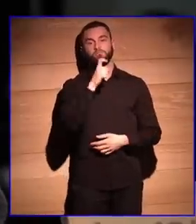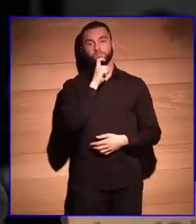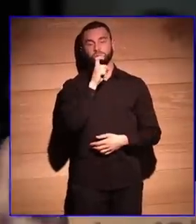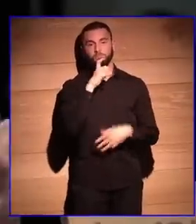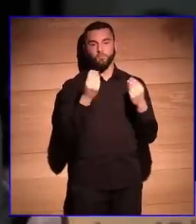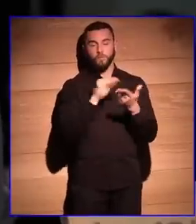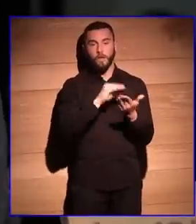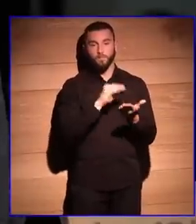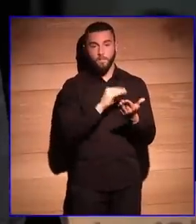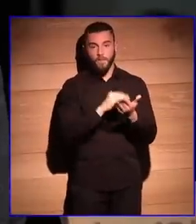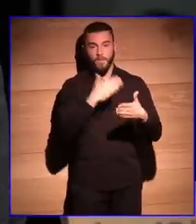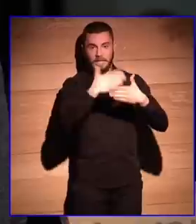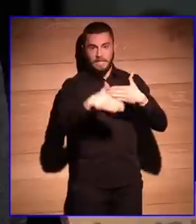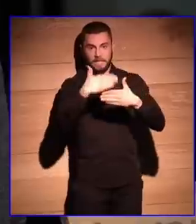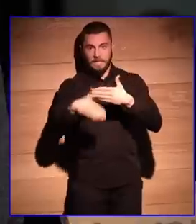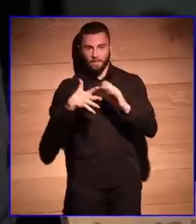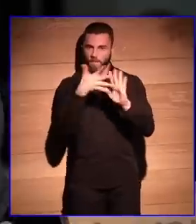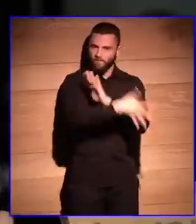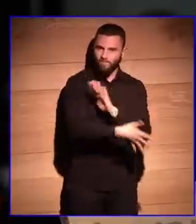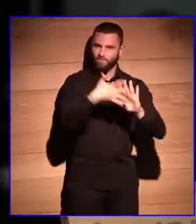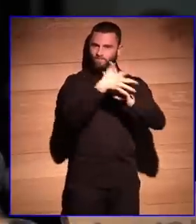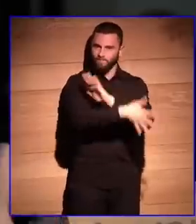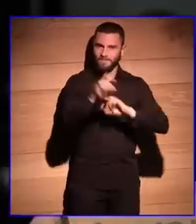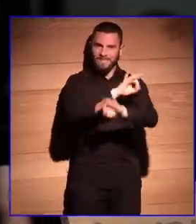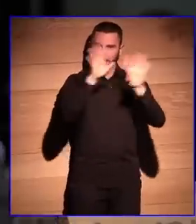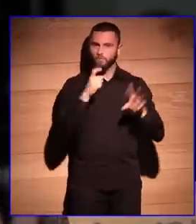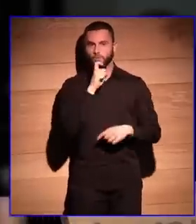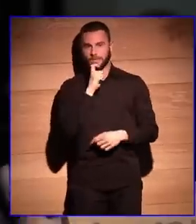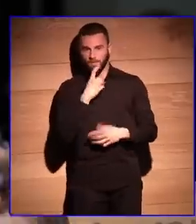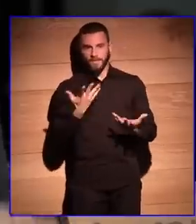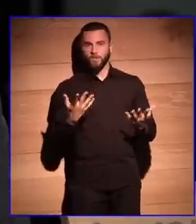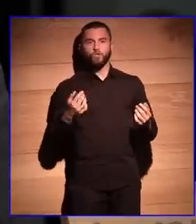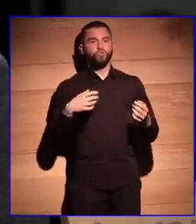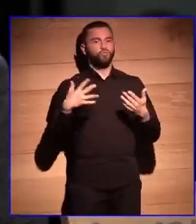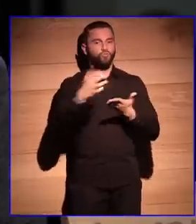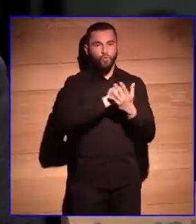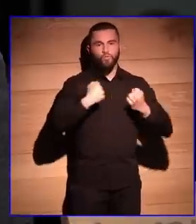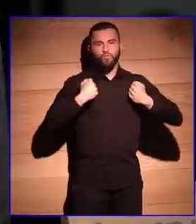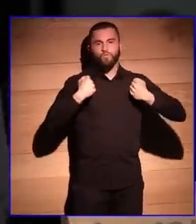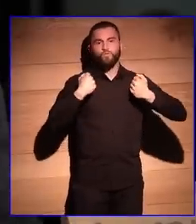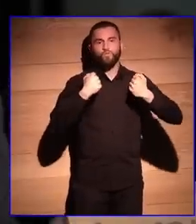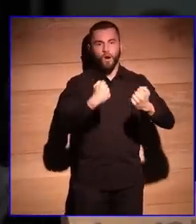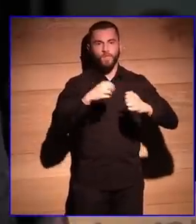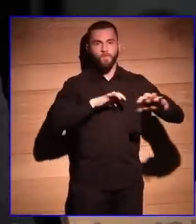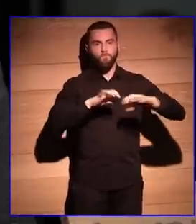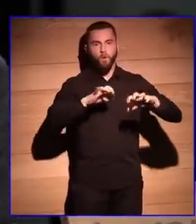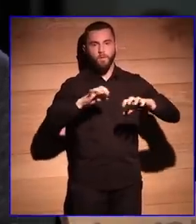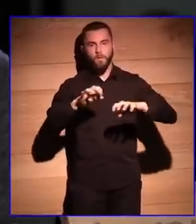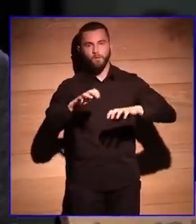veces definir límites claros y todos son fuerzas oscilantes en movimiento que van